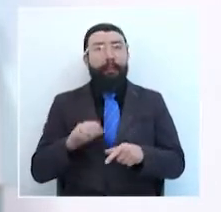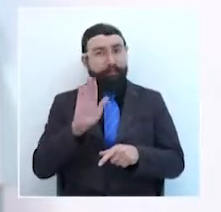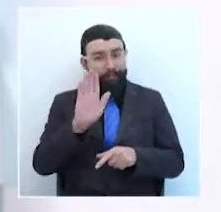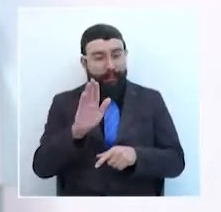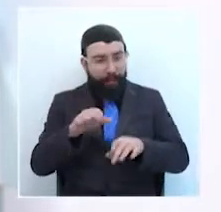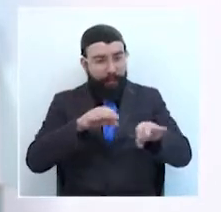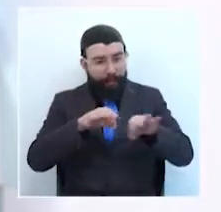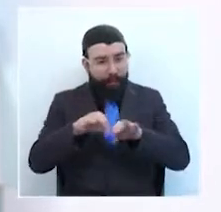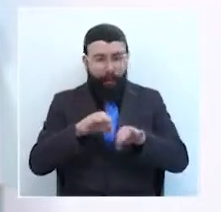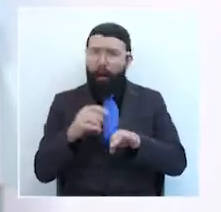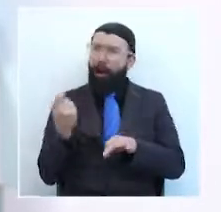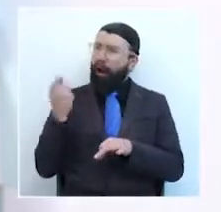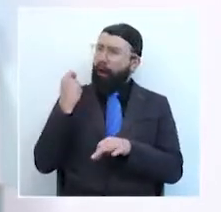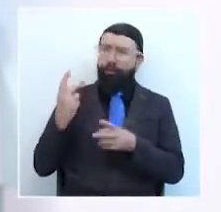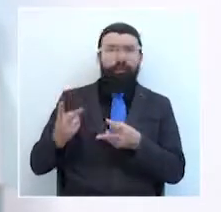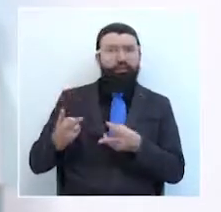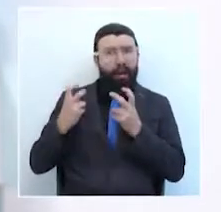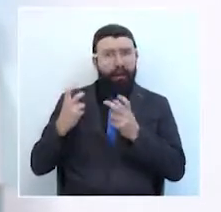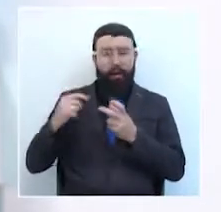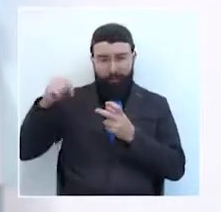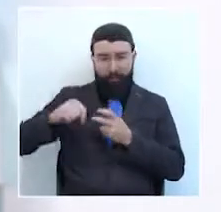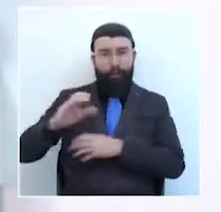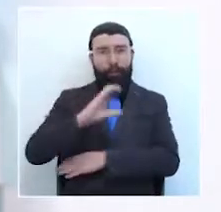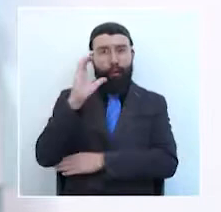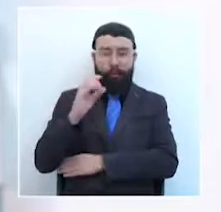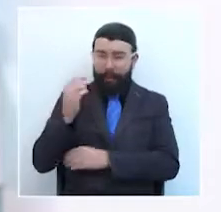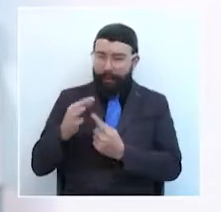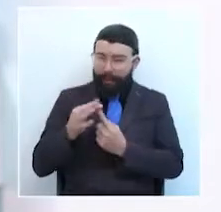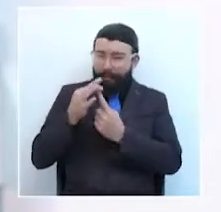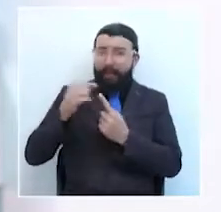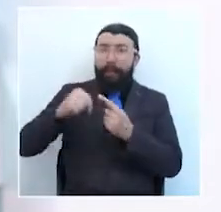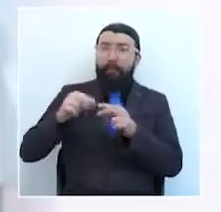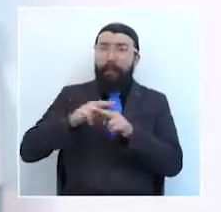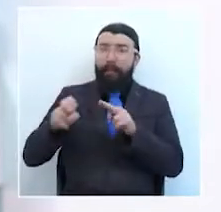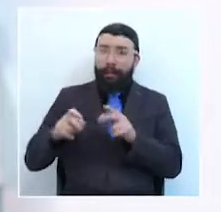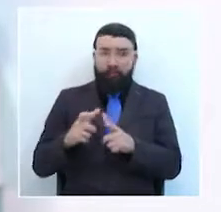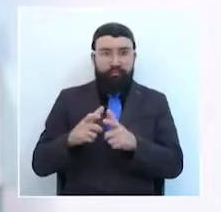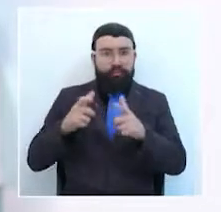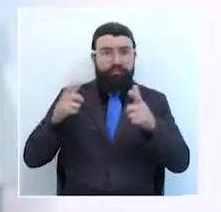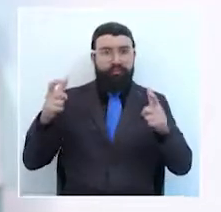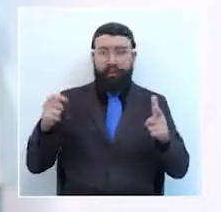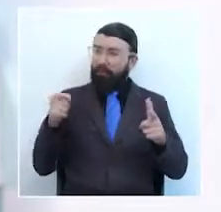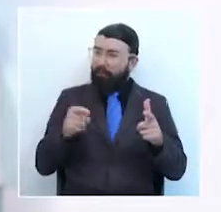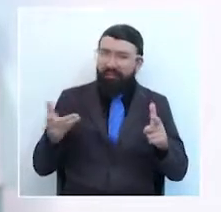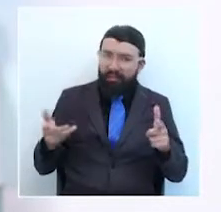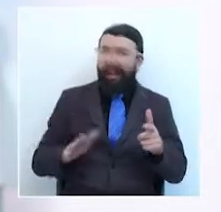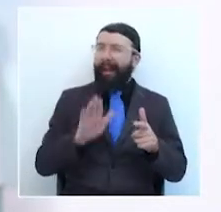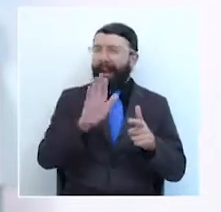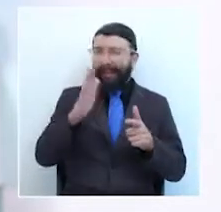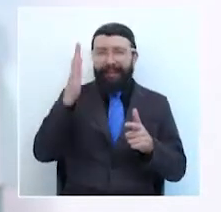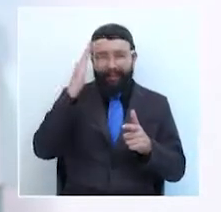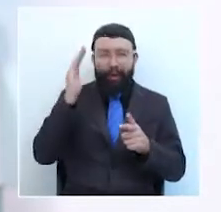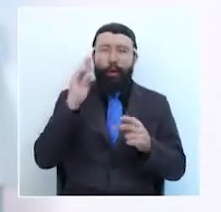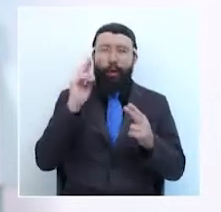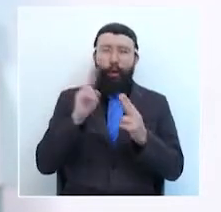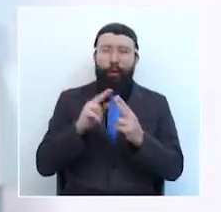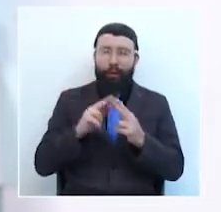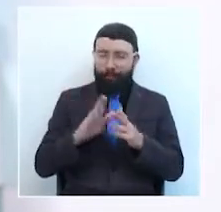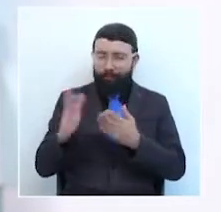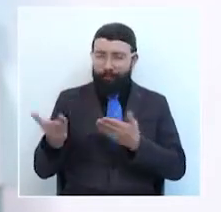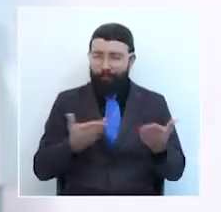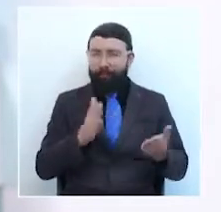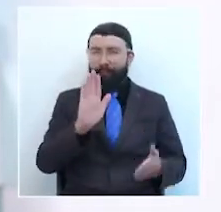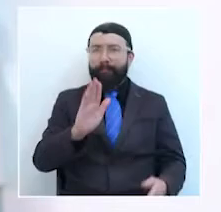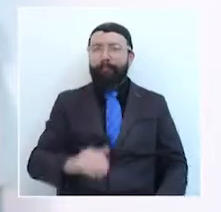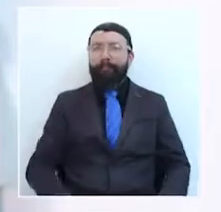es muy nuevo en colombia especialmente en manizales se está dando ya van a saber ustedes de él bienvenidos aquí estamos en conexión